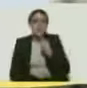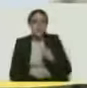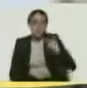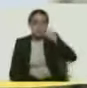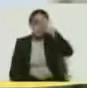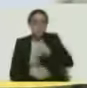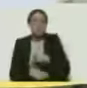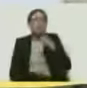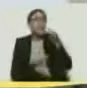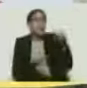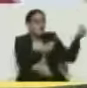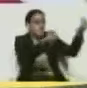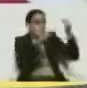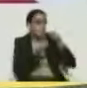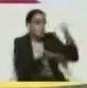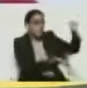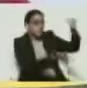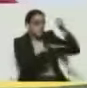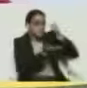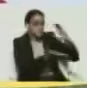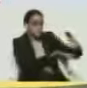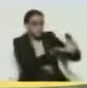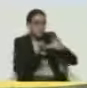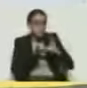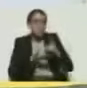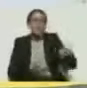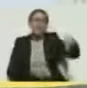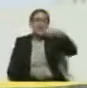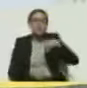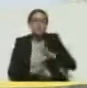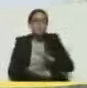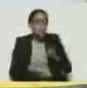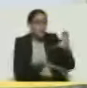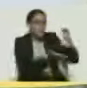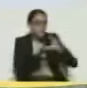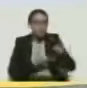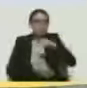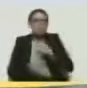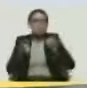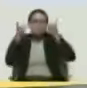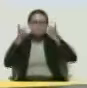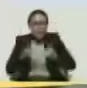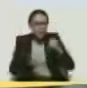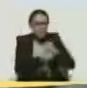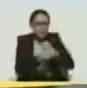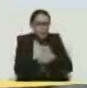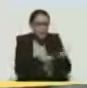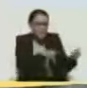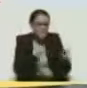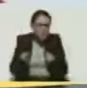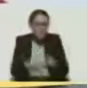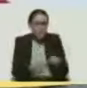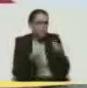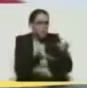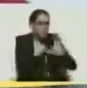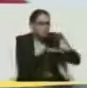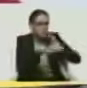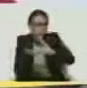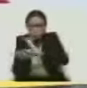recursos que usted prometió, la gente se movilizó, votó y ya estamos ejecutando los proyectos, presidente. Más nada. Le vamos a rendir cuenta porque la gente